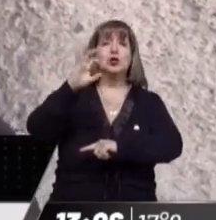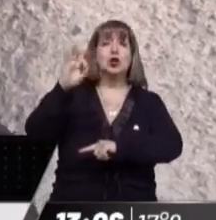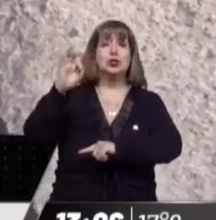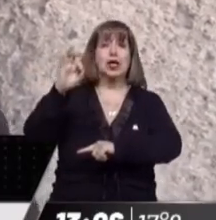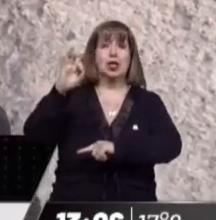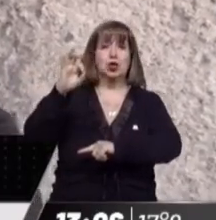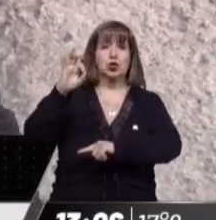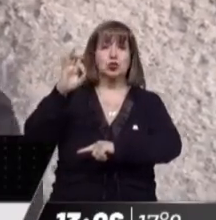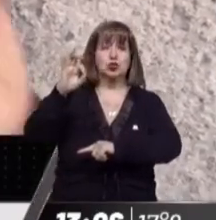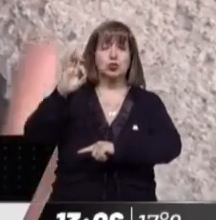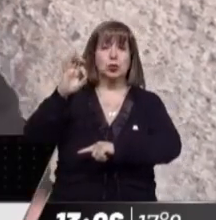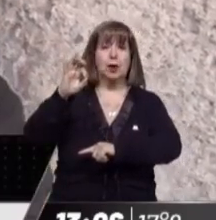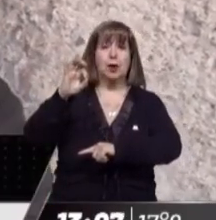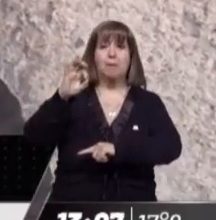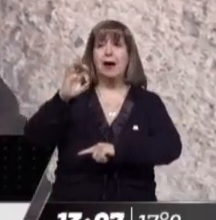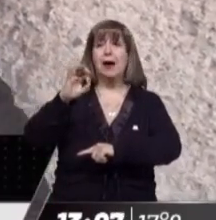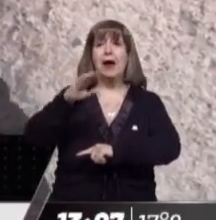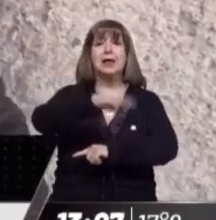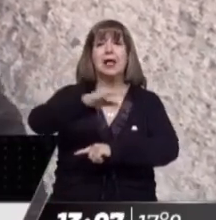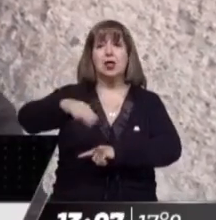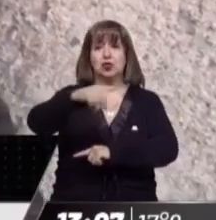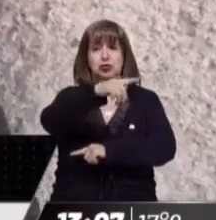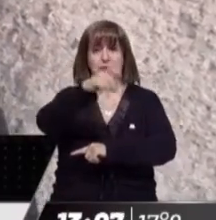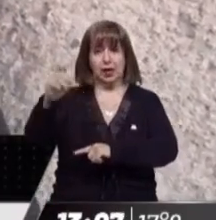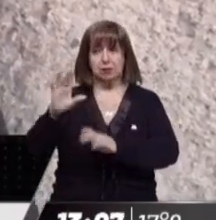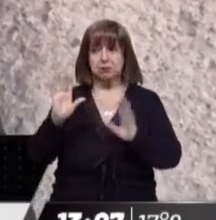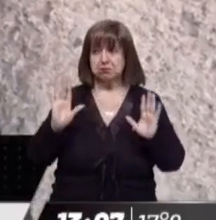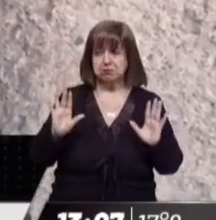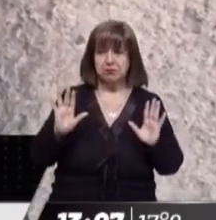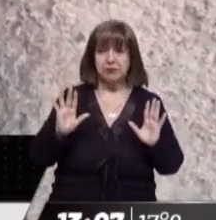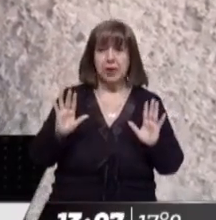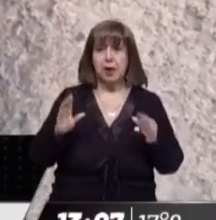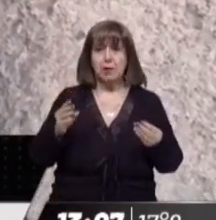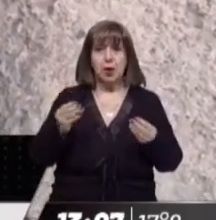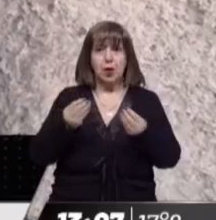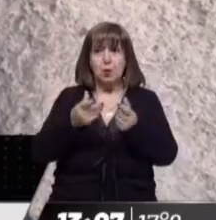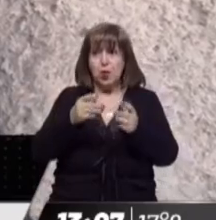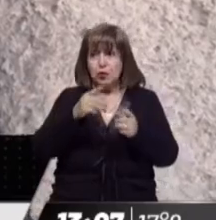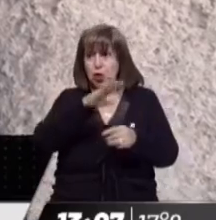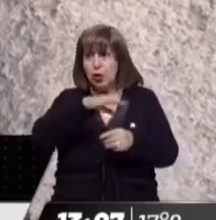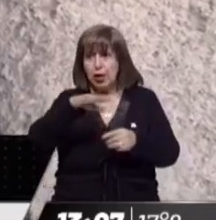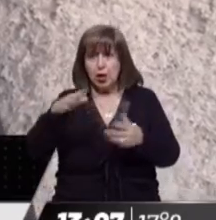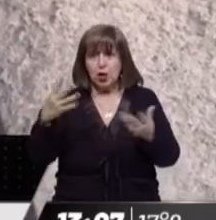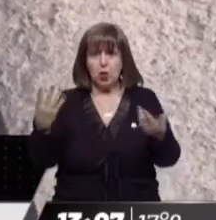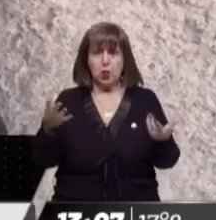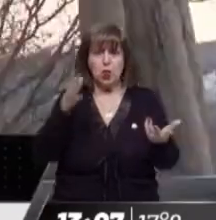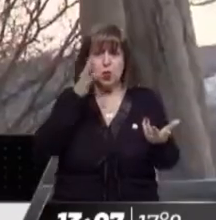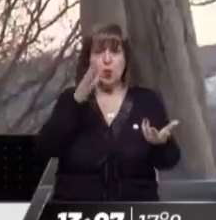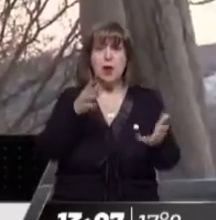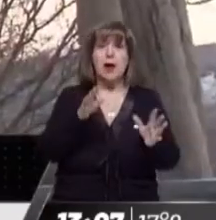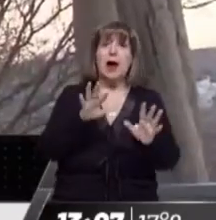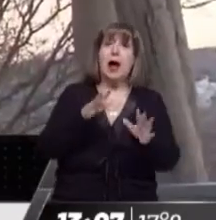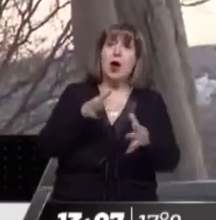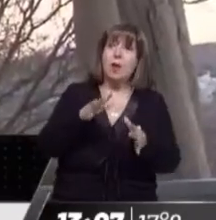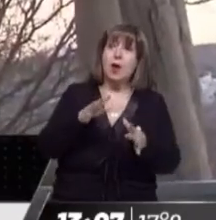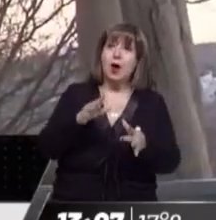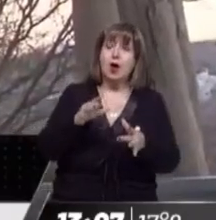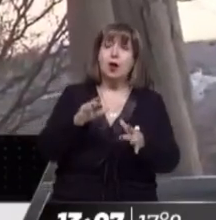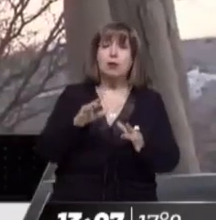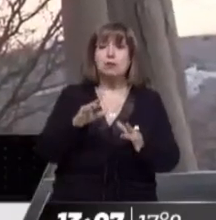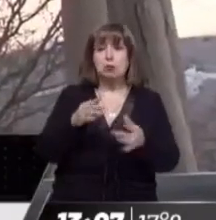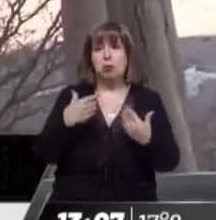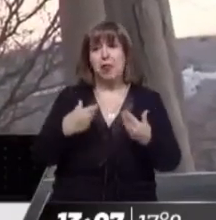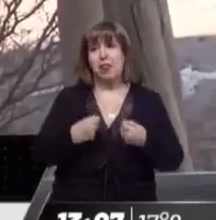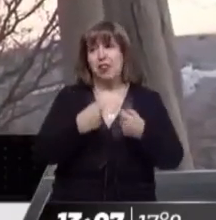leche para los 100 niños pero como son tantos niños en Me supongo que puede alcanzar para